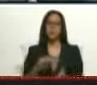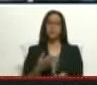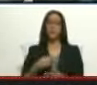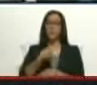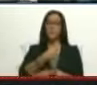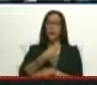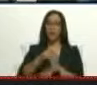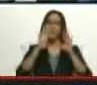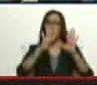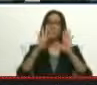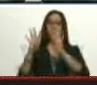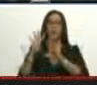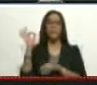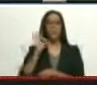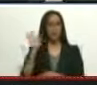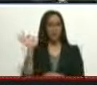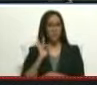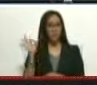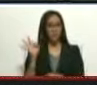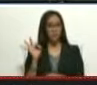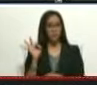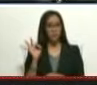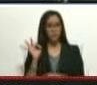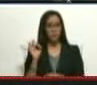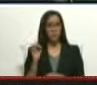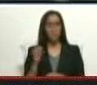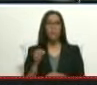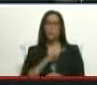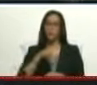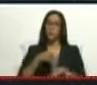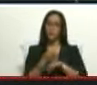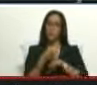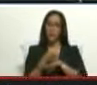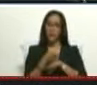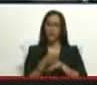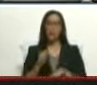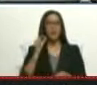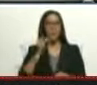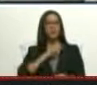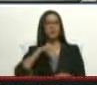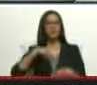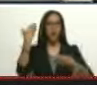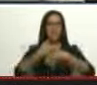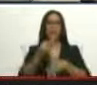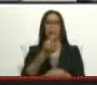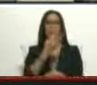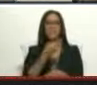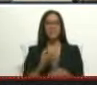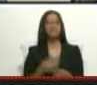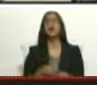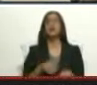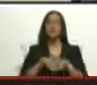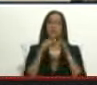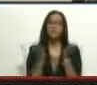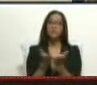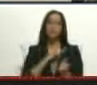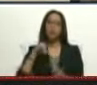por nosotros, por el Estado. En el momento más duro en que nos bloquearon las medicinas en el mundo,